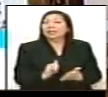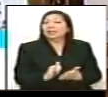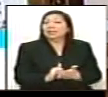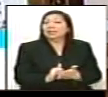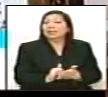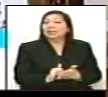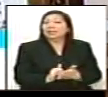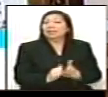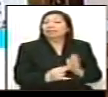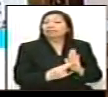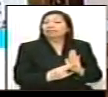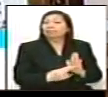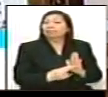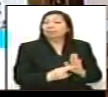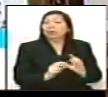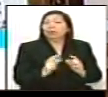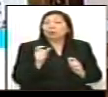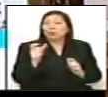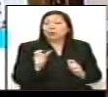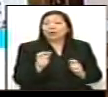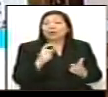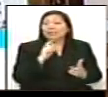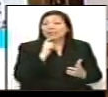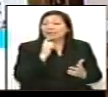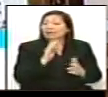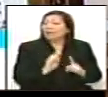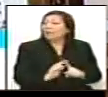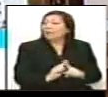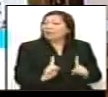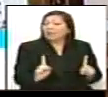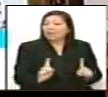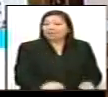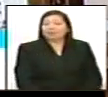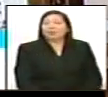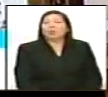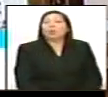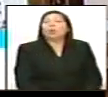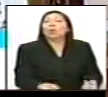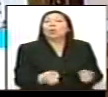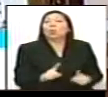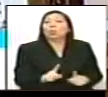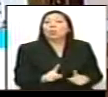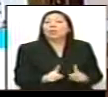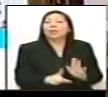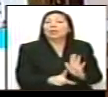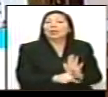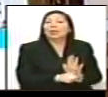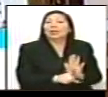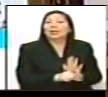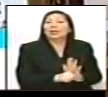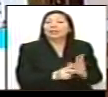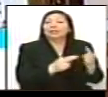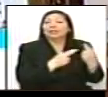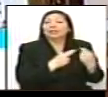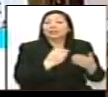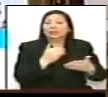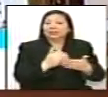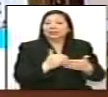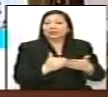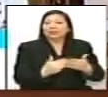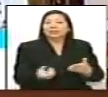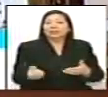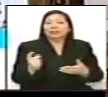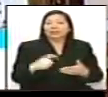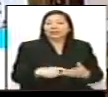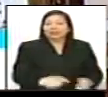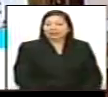la manera de representarlo en el Parlamento sea distinto a cuando es alguien que simplemente asume la agenda por una